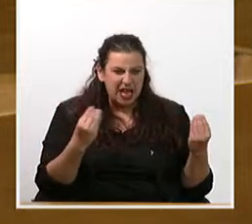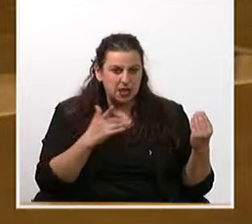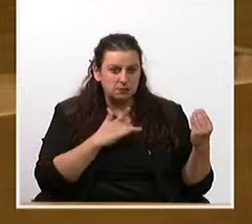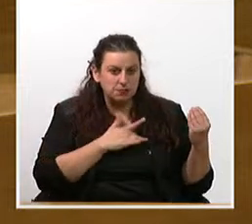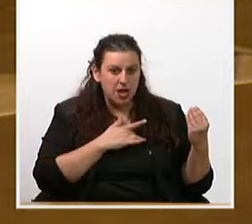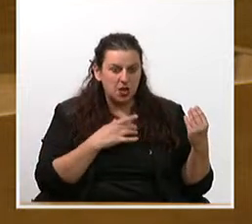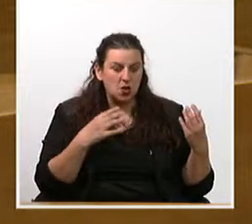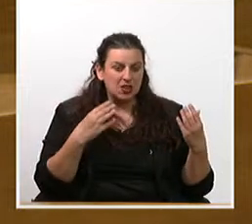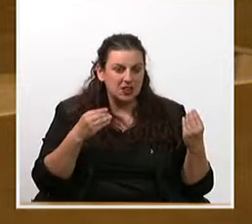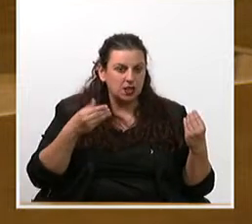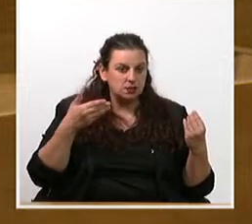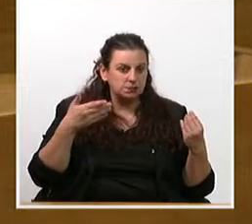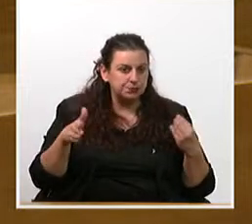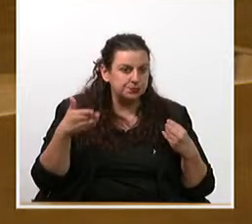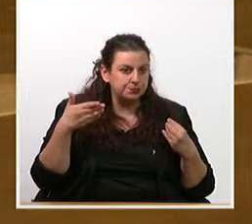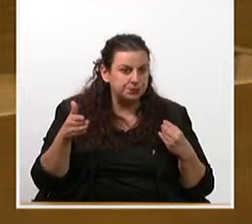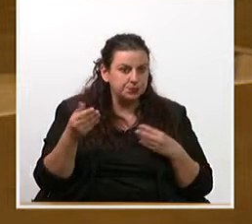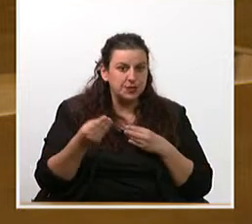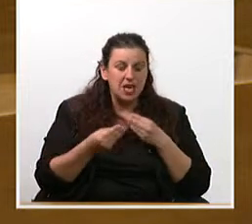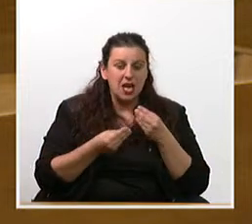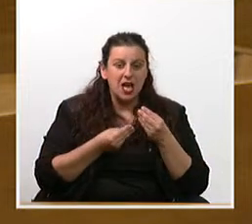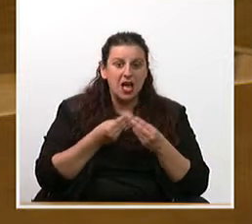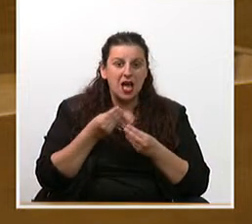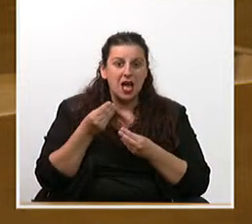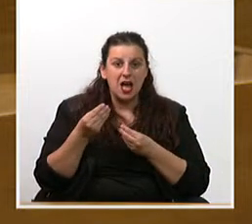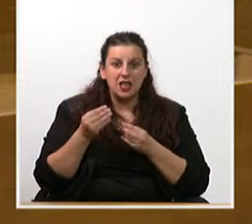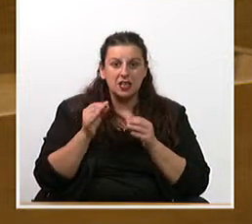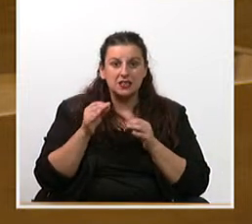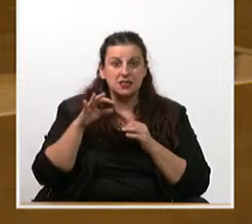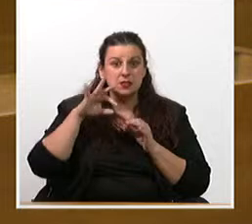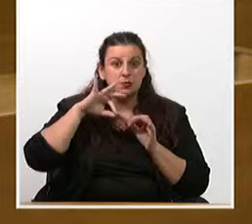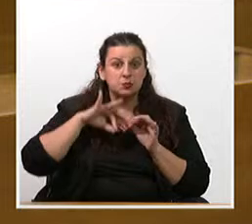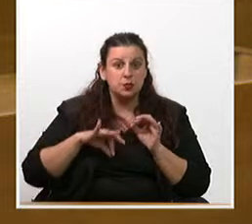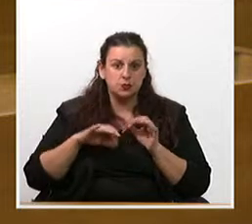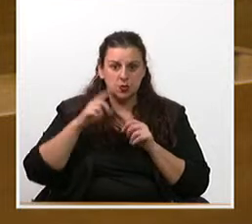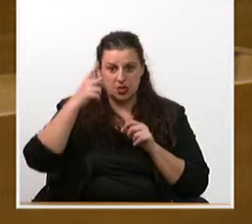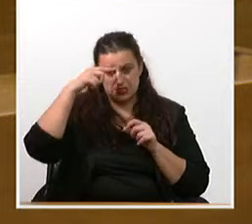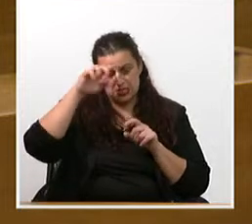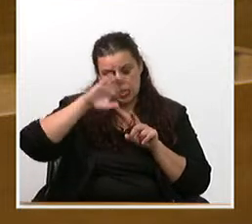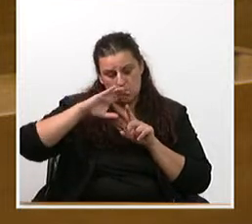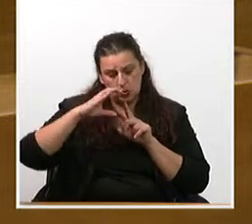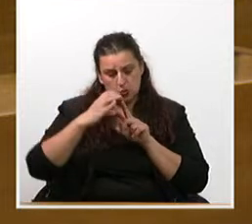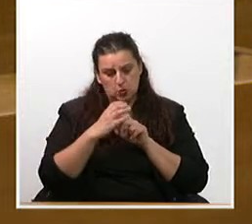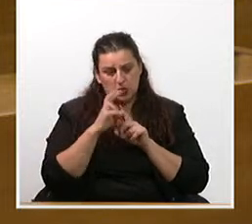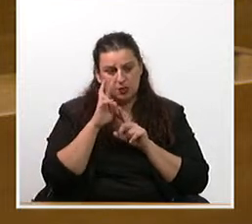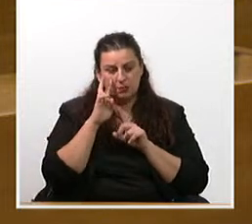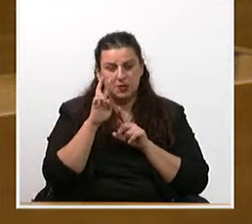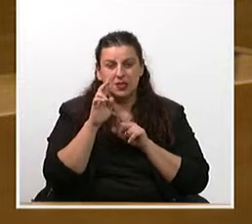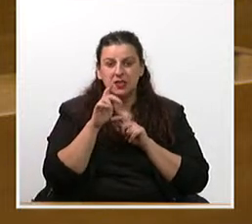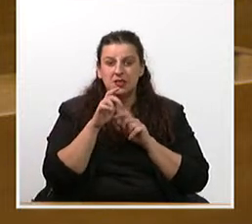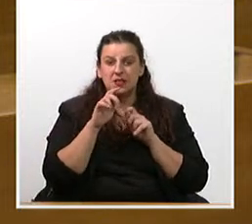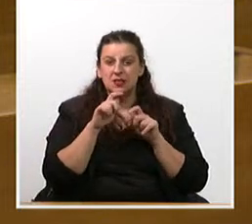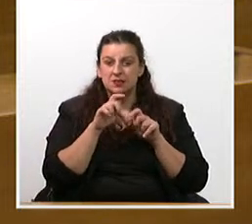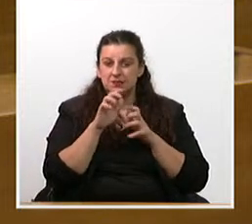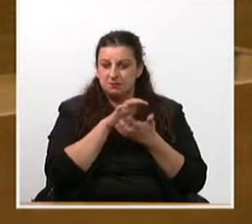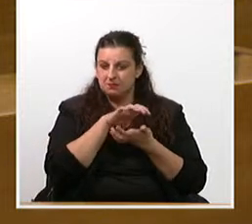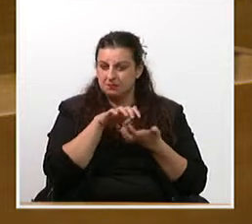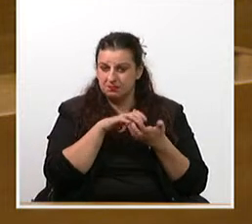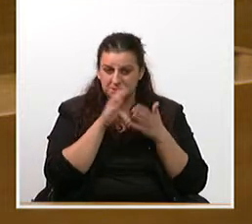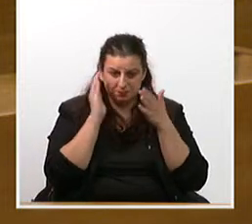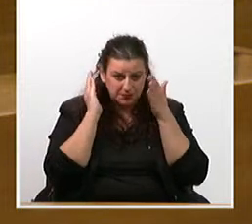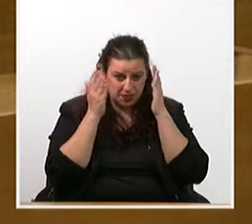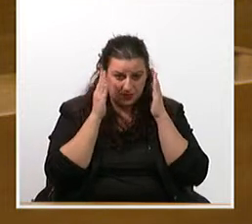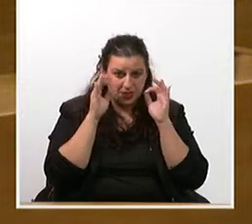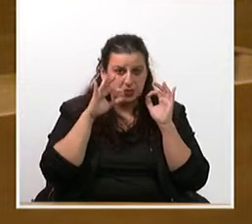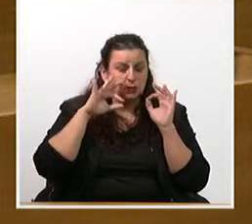Mens que exer profesionales de la cultura mire com lacina que está profesional de